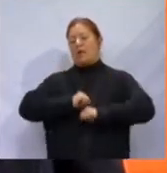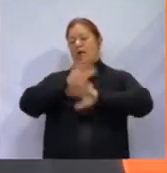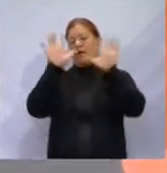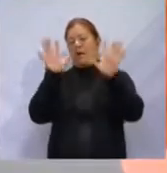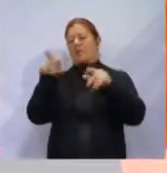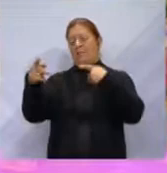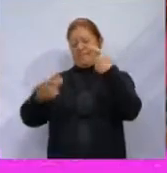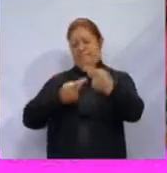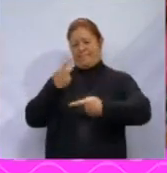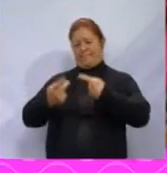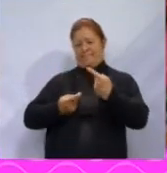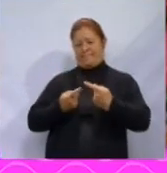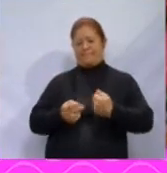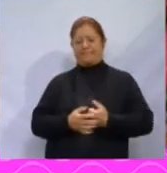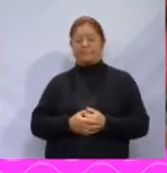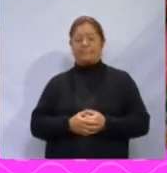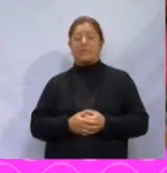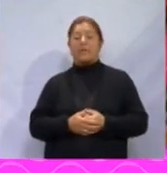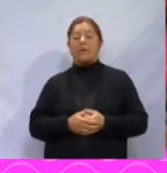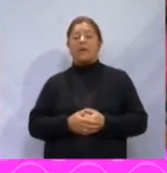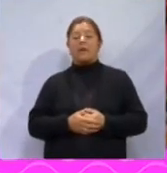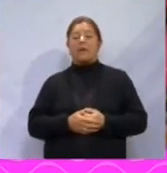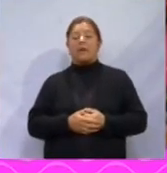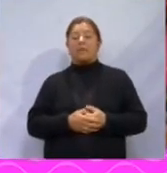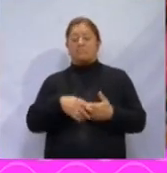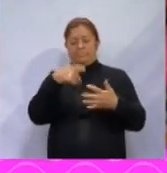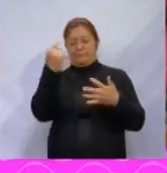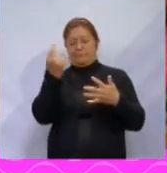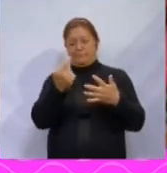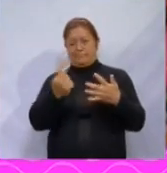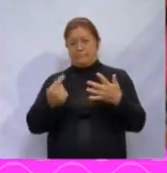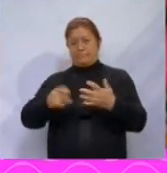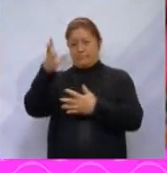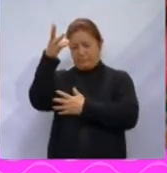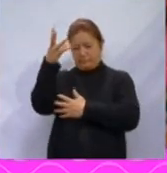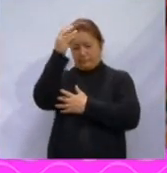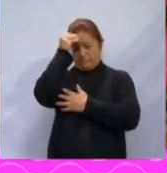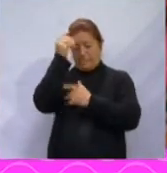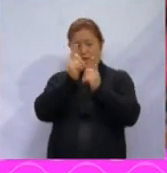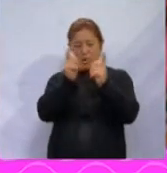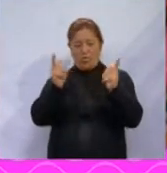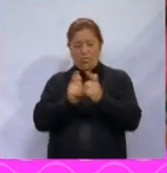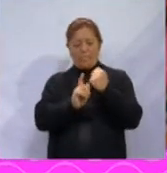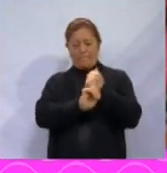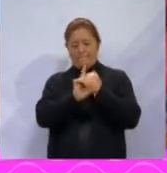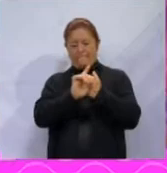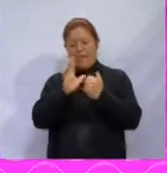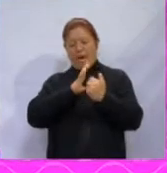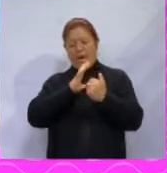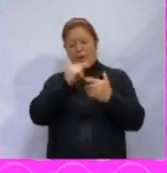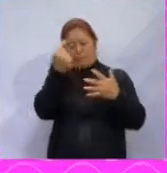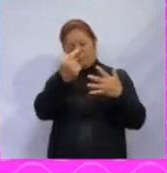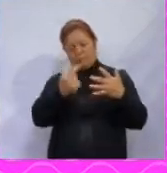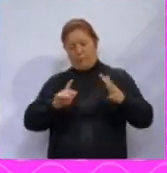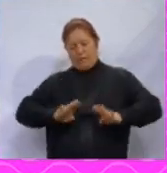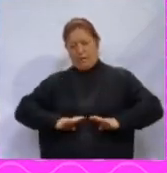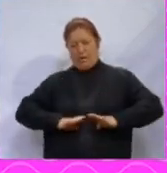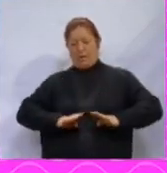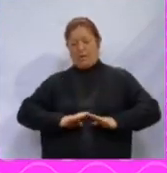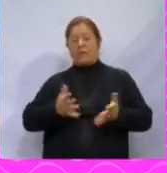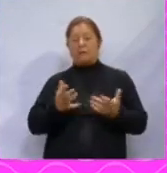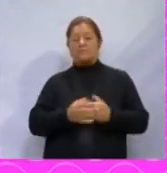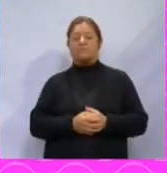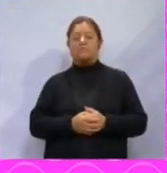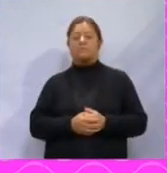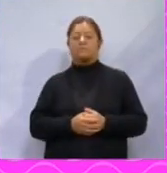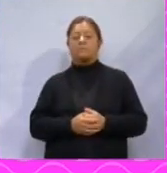me preguntas. Los trastornos del espectro autista son un grupo de afecciones caracterizadas por algún grado de alteración